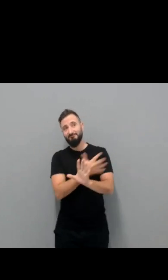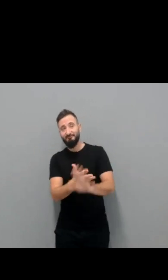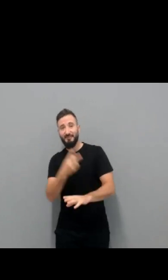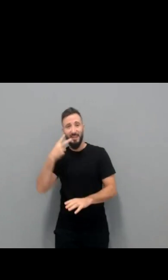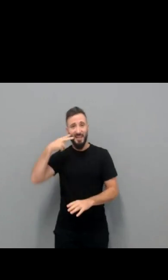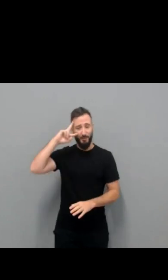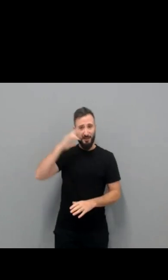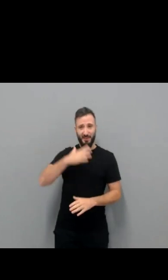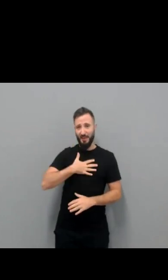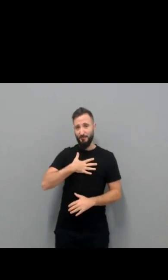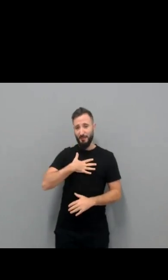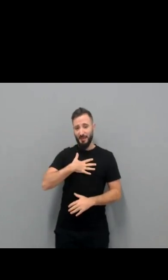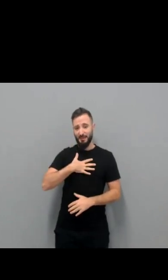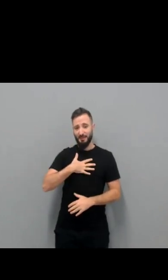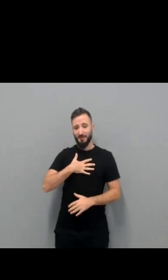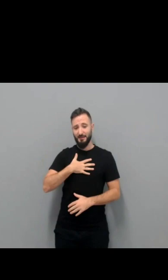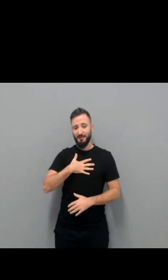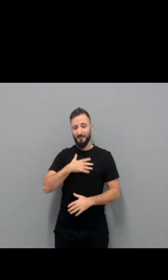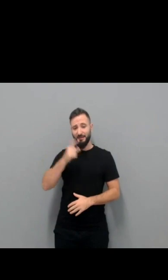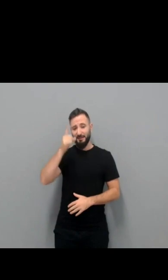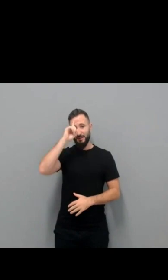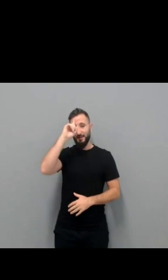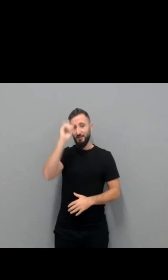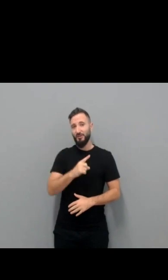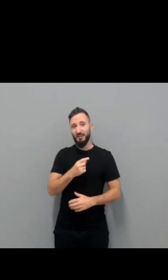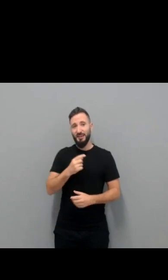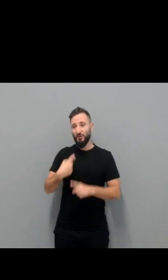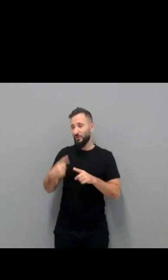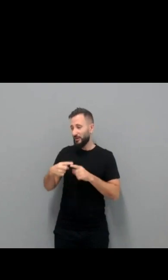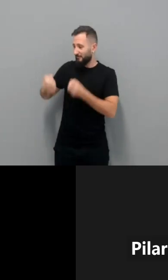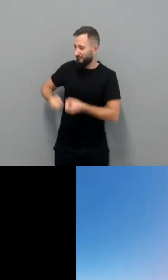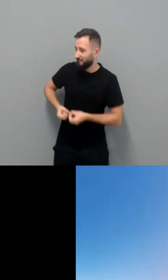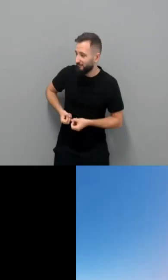sé si he expresado todo lo que quería.